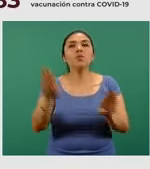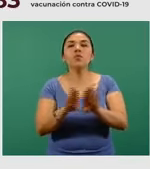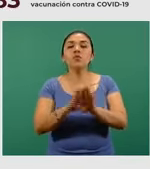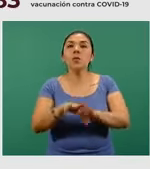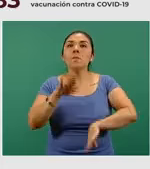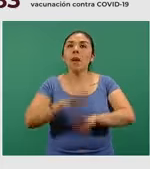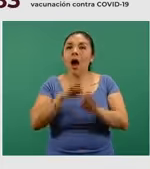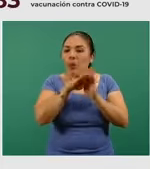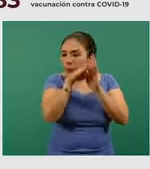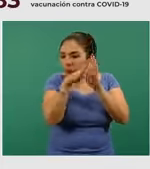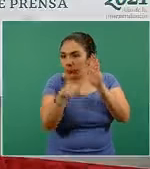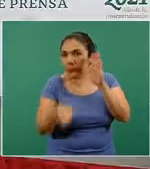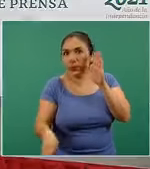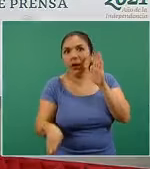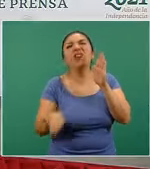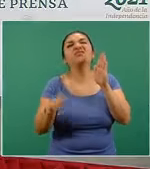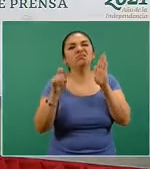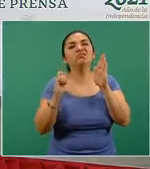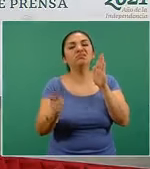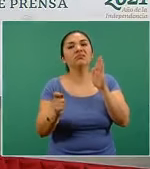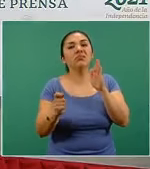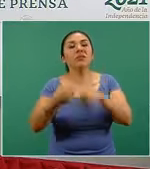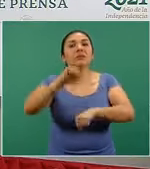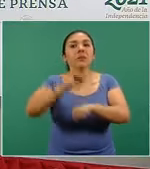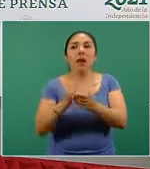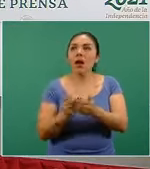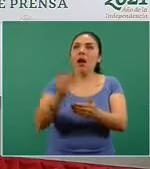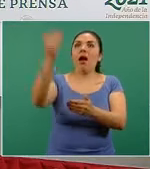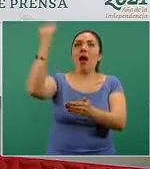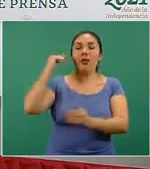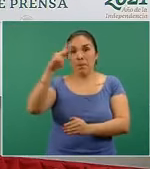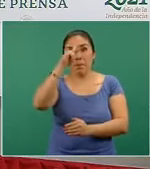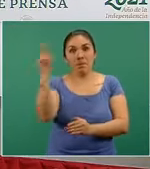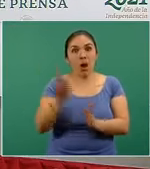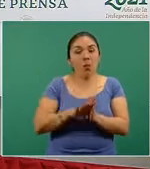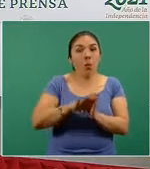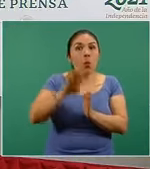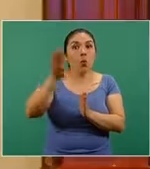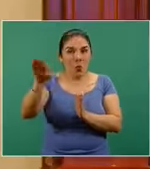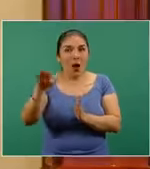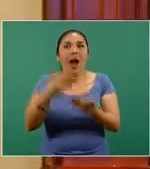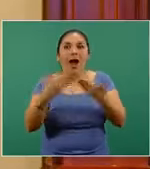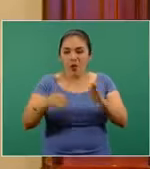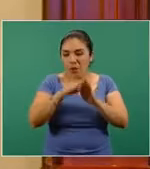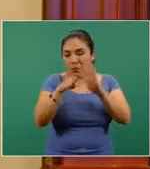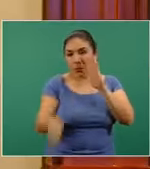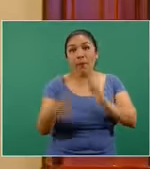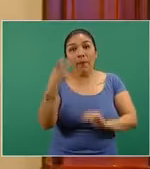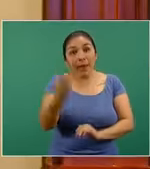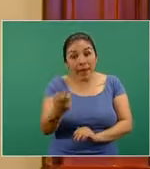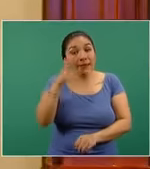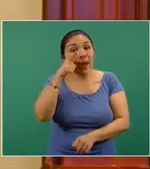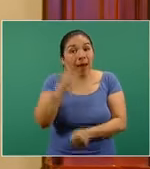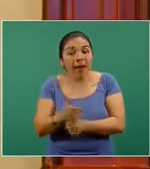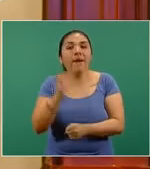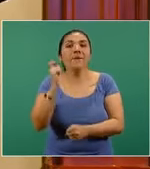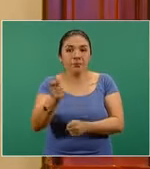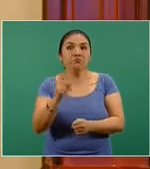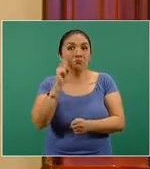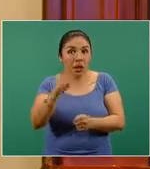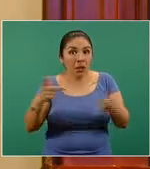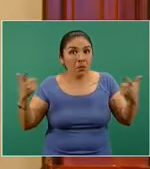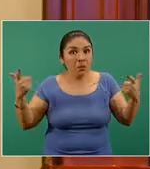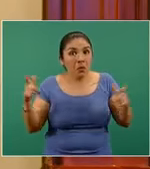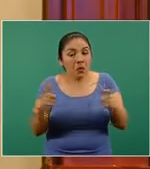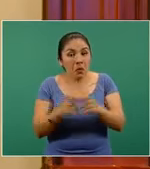de descenso de lo que han sido las semanas previas, ¿sí? Esto obviamente podría representar que esta gran disminución que